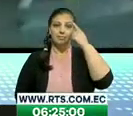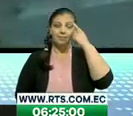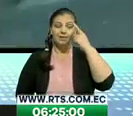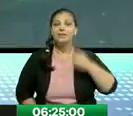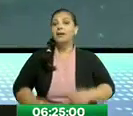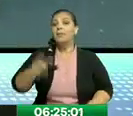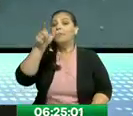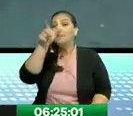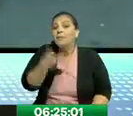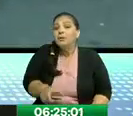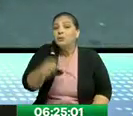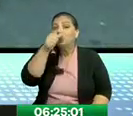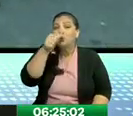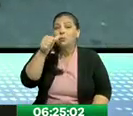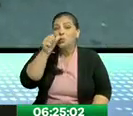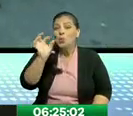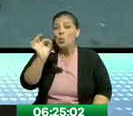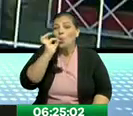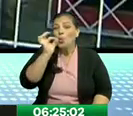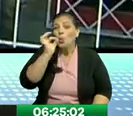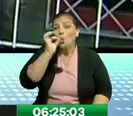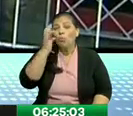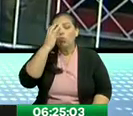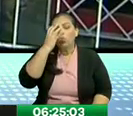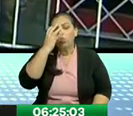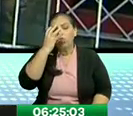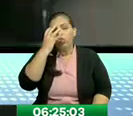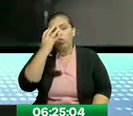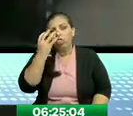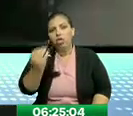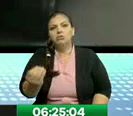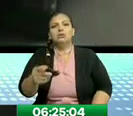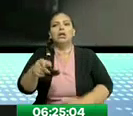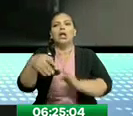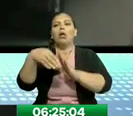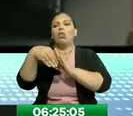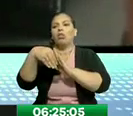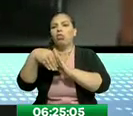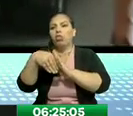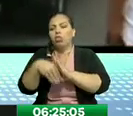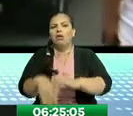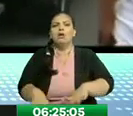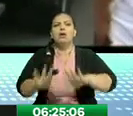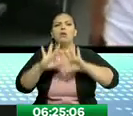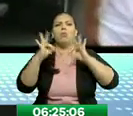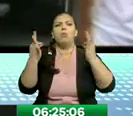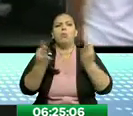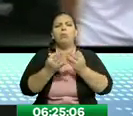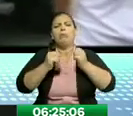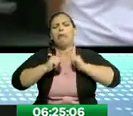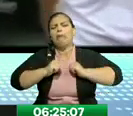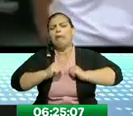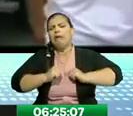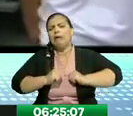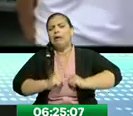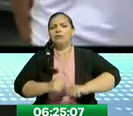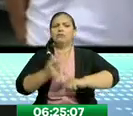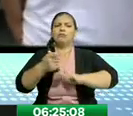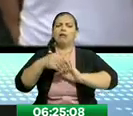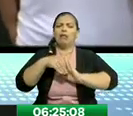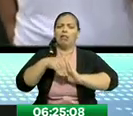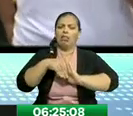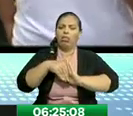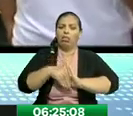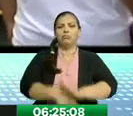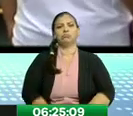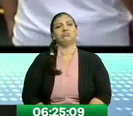en toda la familia. Y es por eso que algunas veces se ven en la situación de, o se abocan precisamente para meterlos en cualquier clínica, y lamentablemente